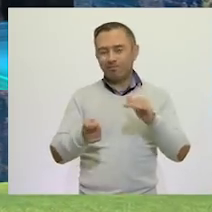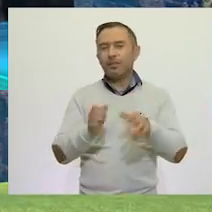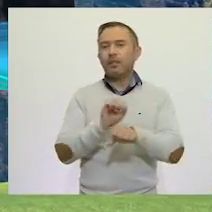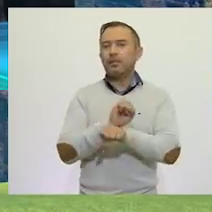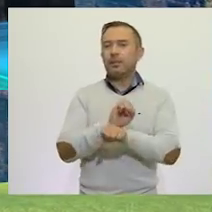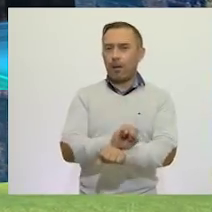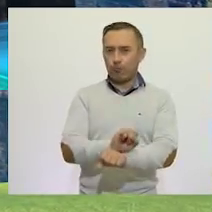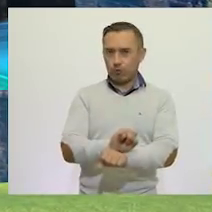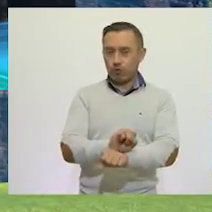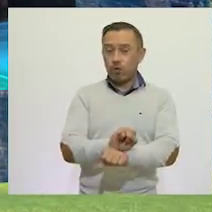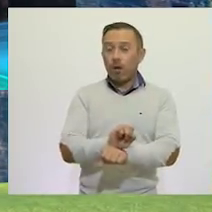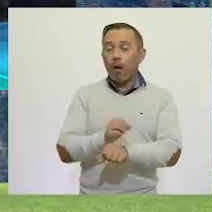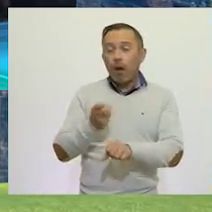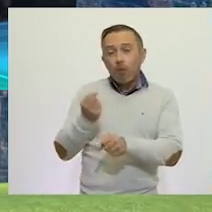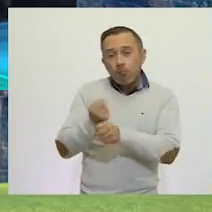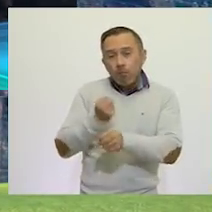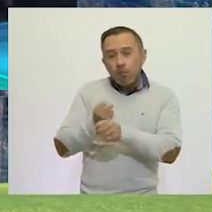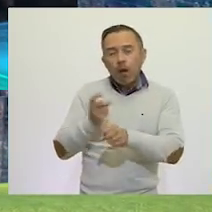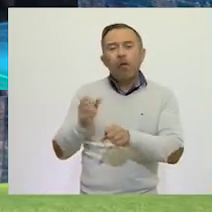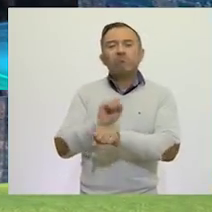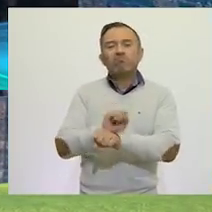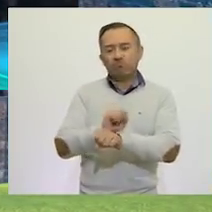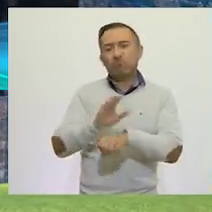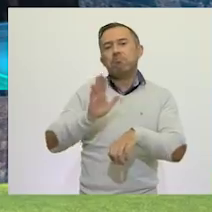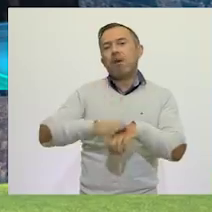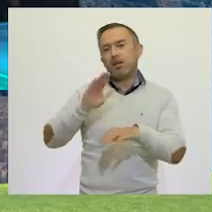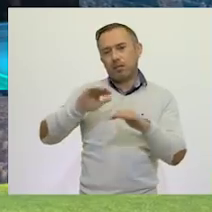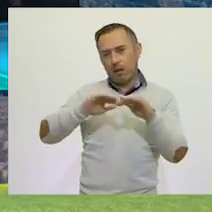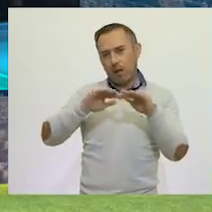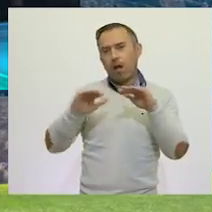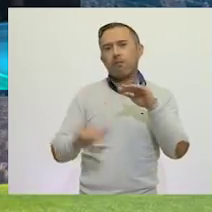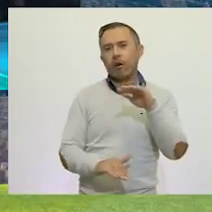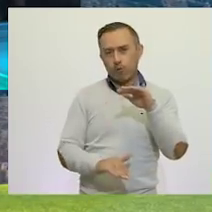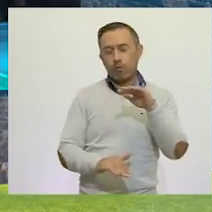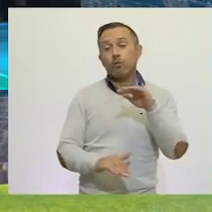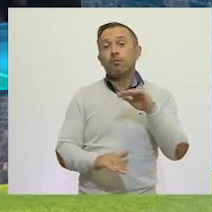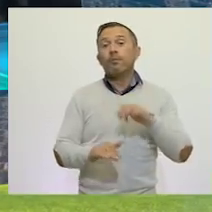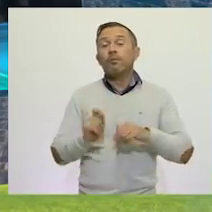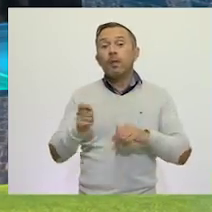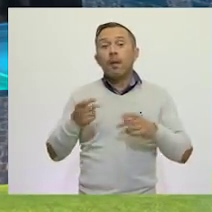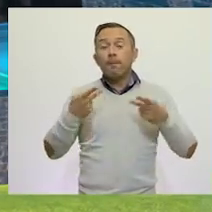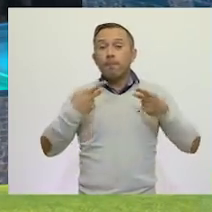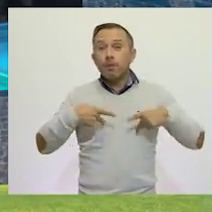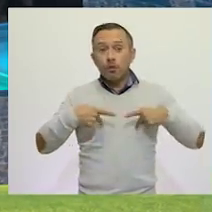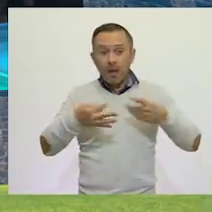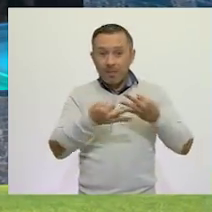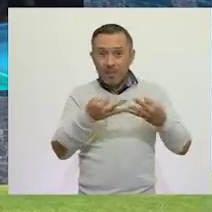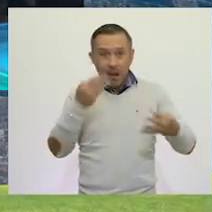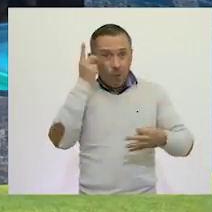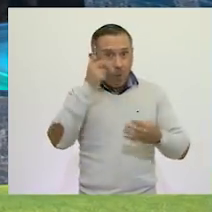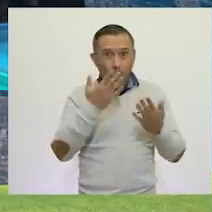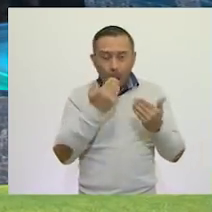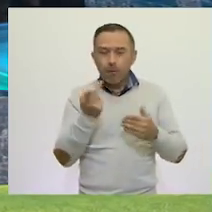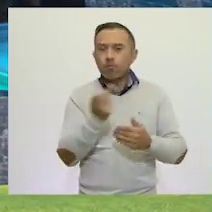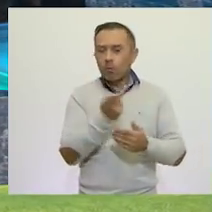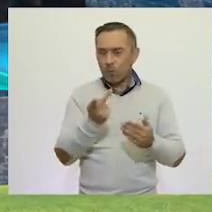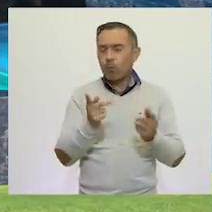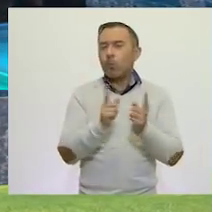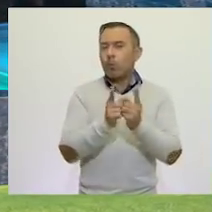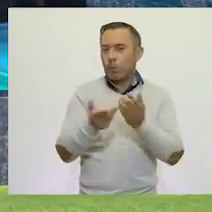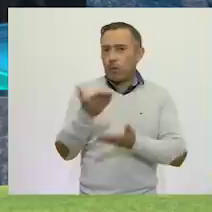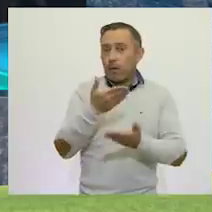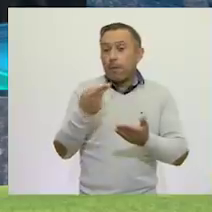social más bajo dentro de esta cultura y convivían con las personas sin tierra, pero aún con menos